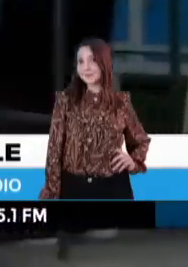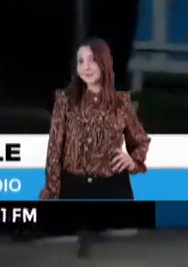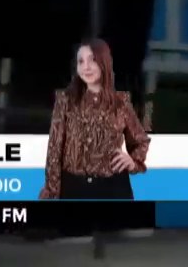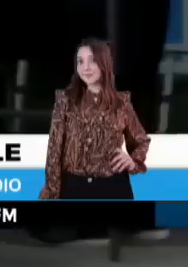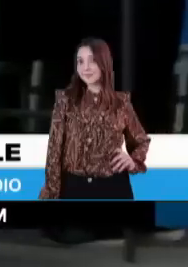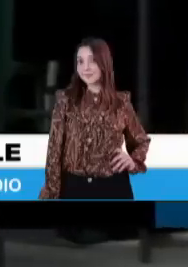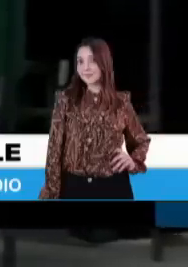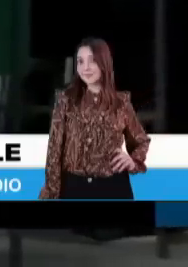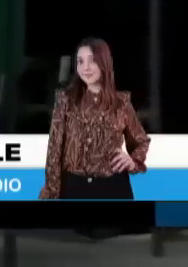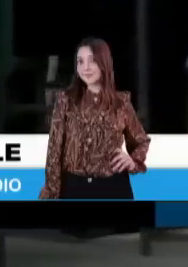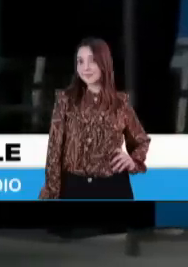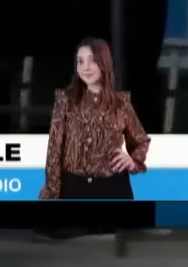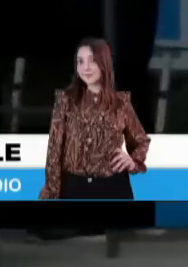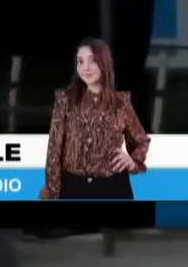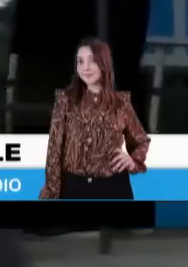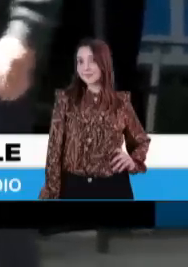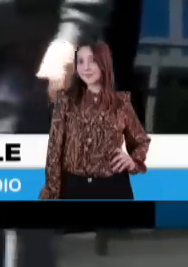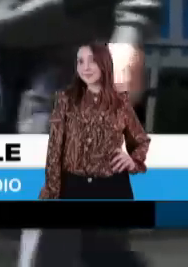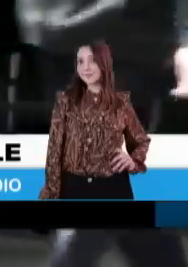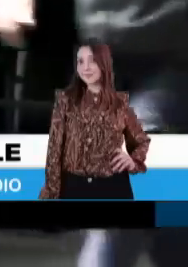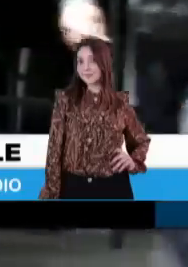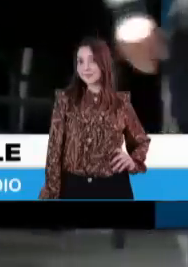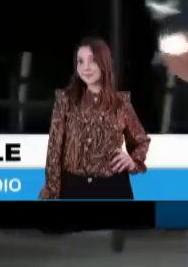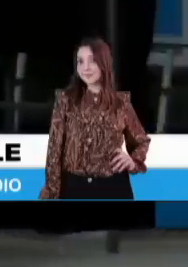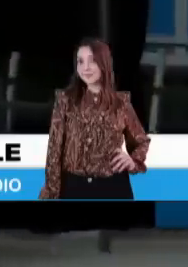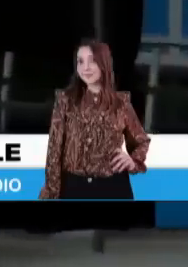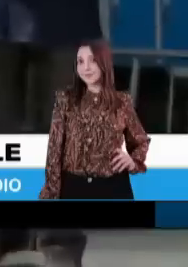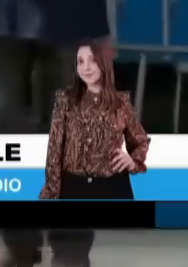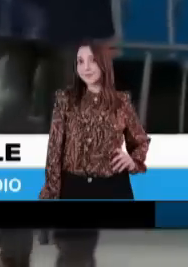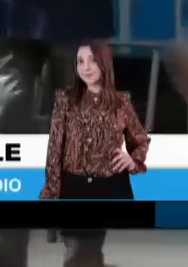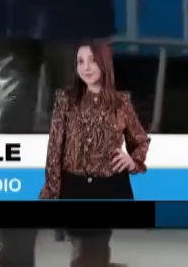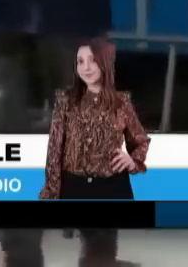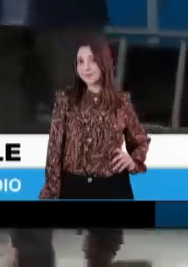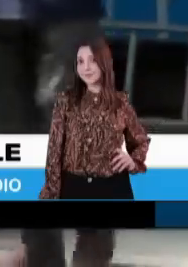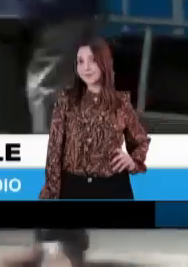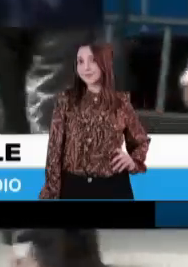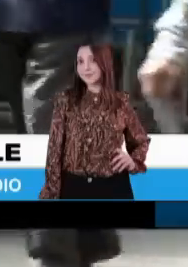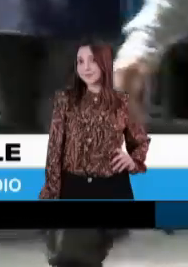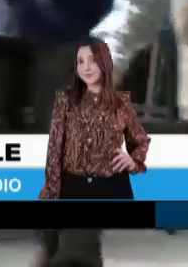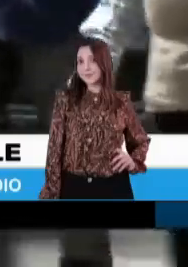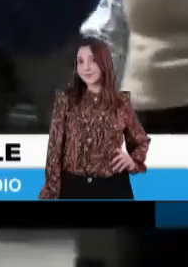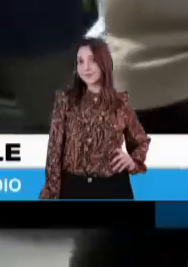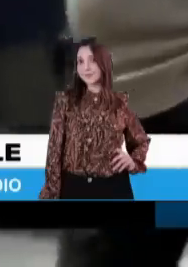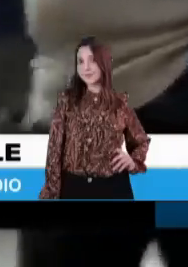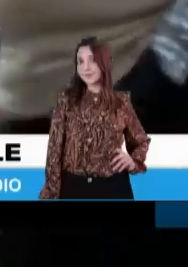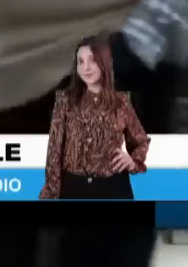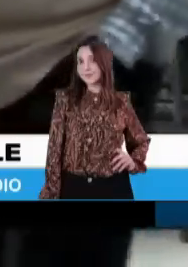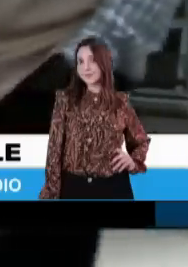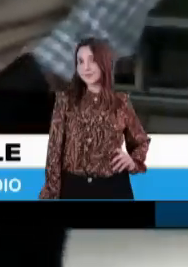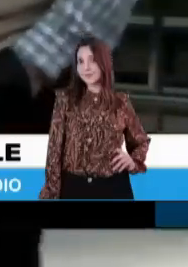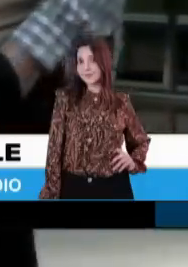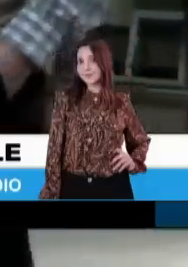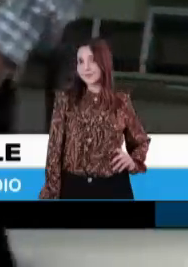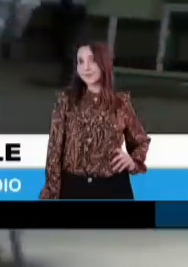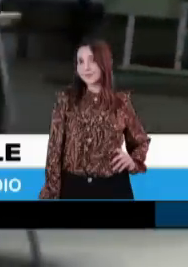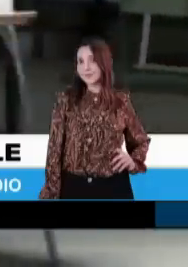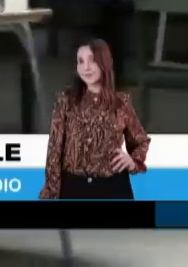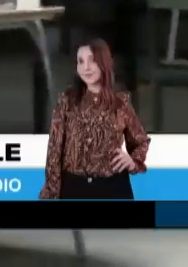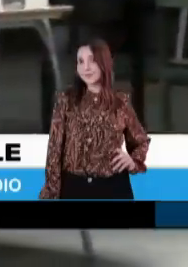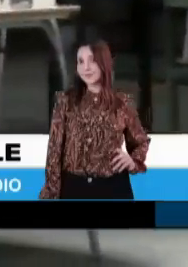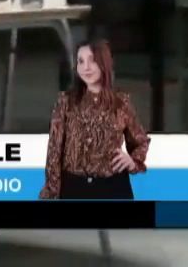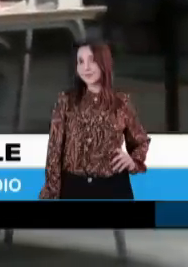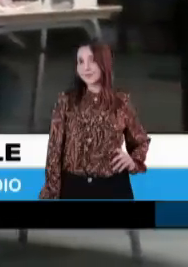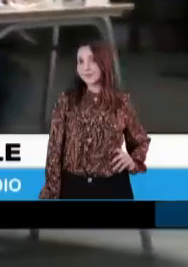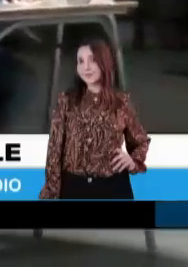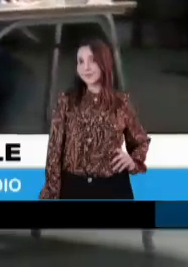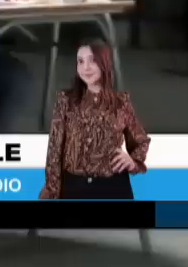rechazo a secas. En este sector, nos vamos a detener acá, realizaron su interpretación también, lo decíamos. No fueron pocos